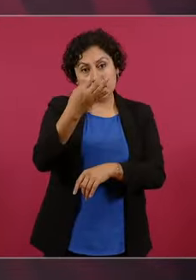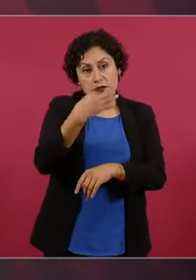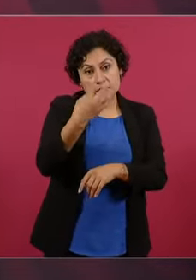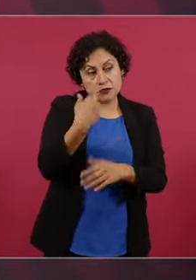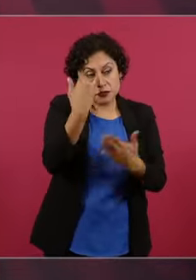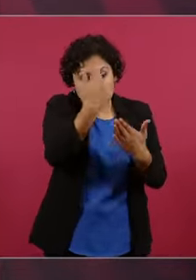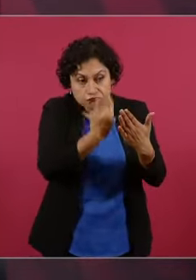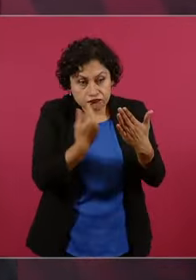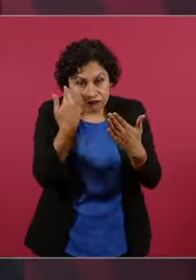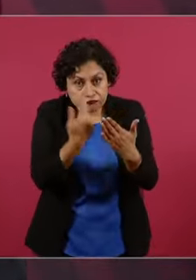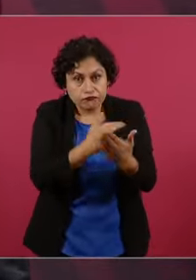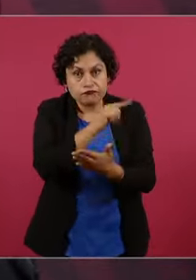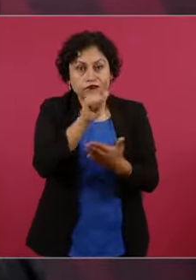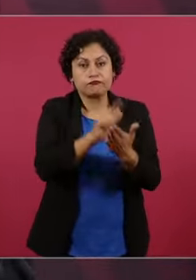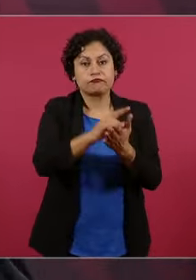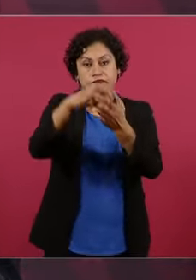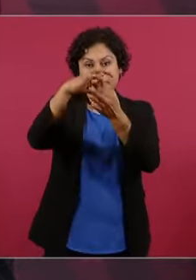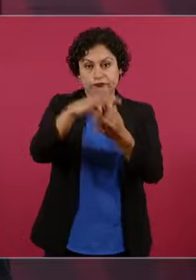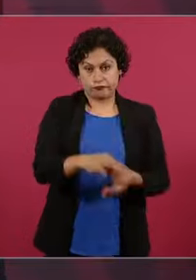Ella es una